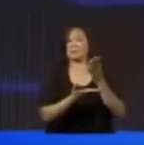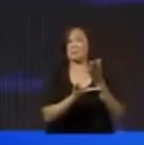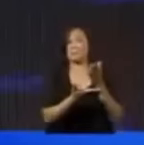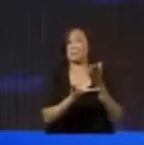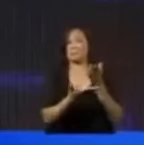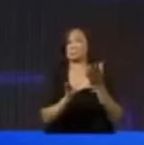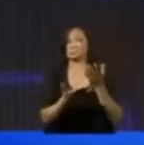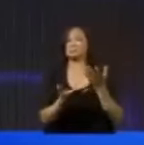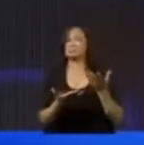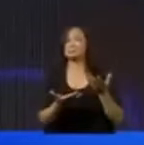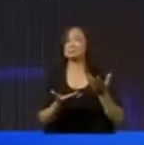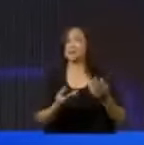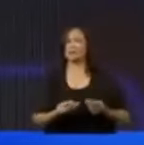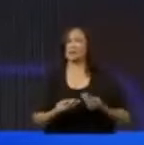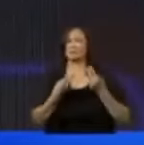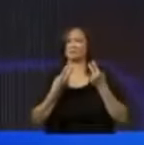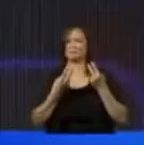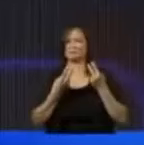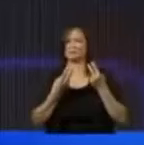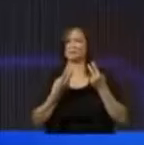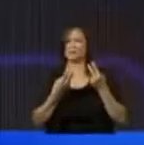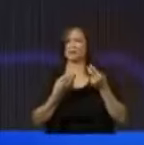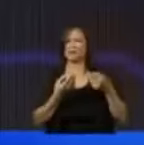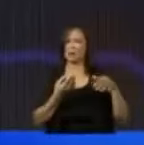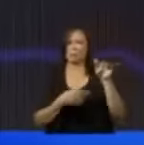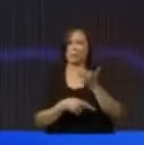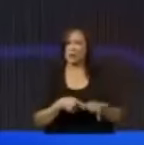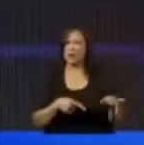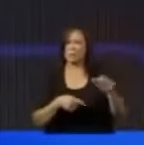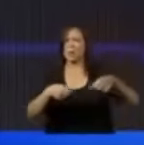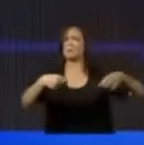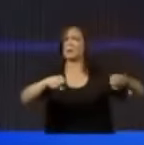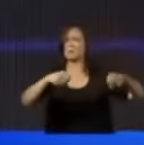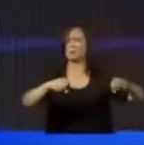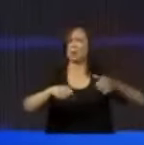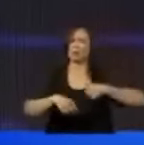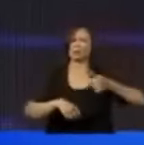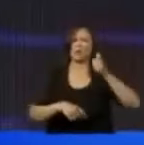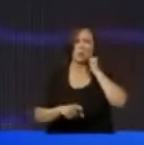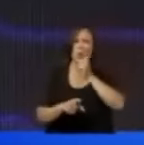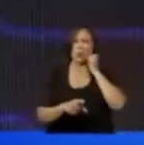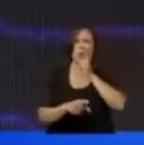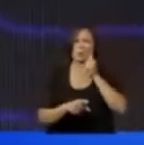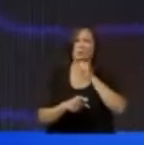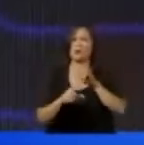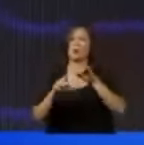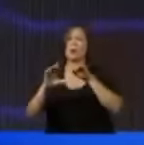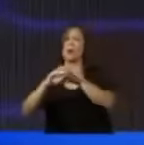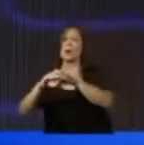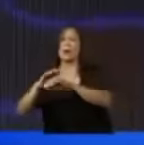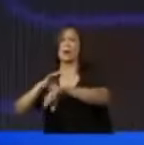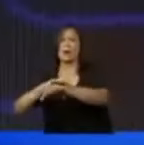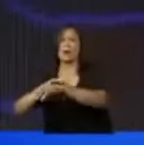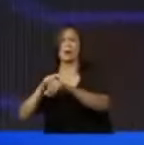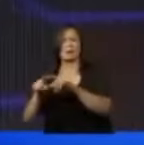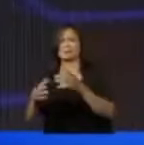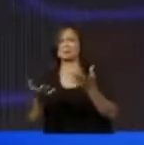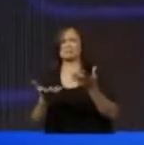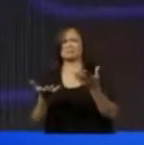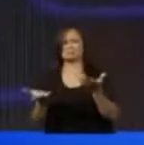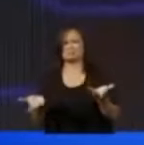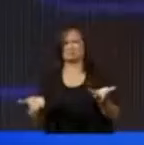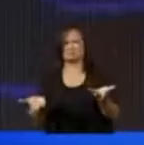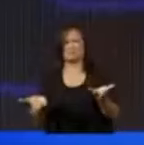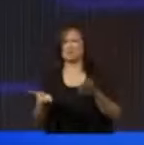se va solamente a vivir en esa cotidianidad del motoconcho o de trabajar en la banca de apuestas, obviamente que quiere irse del